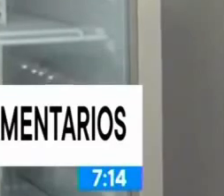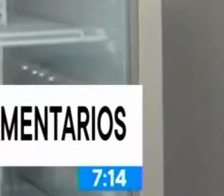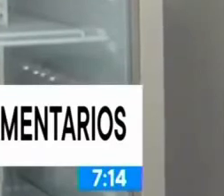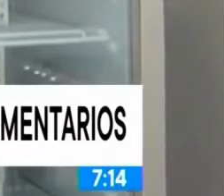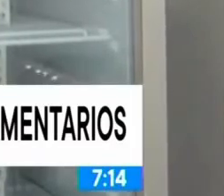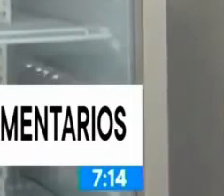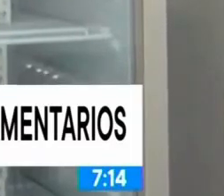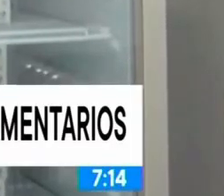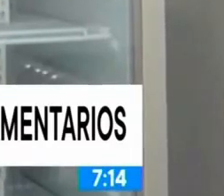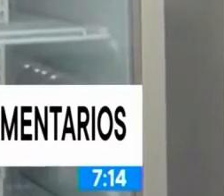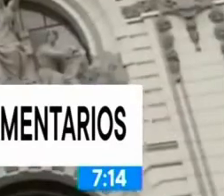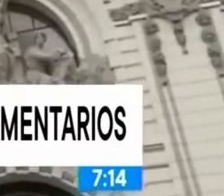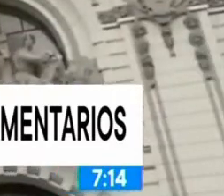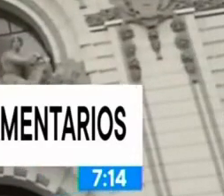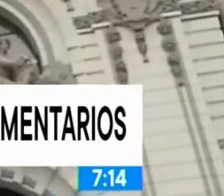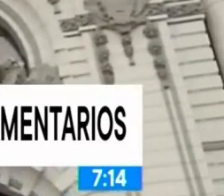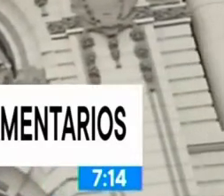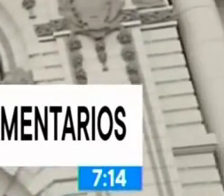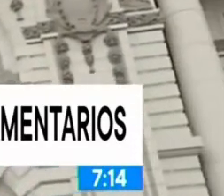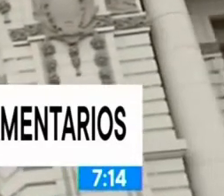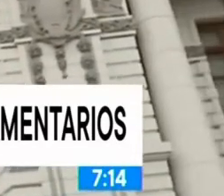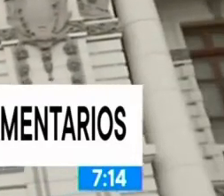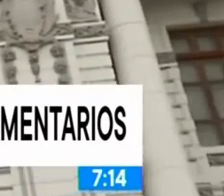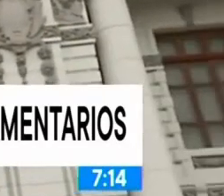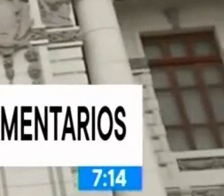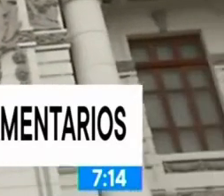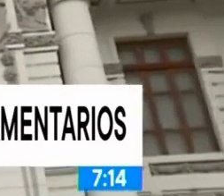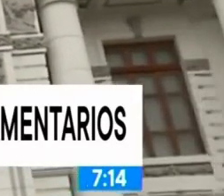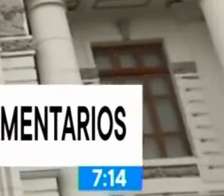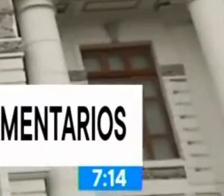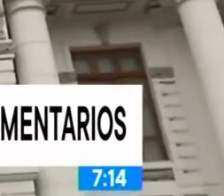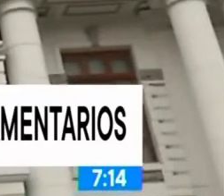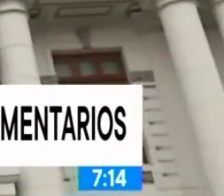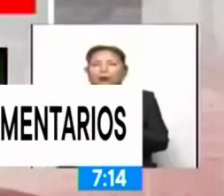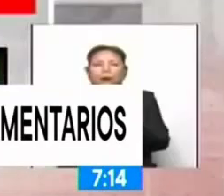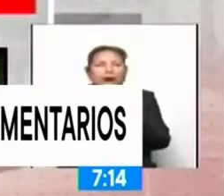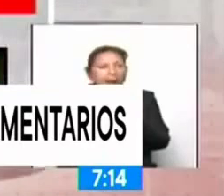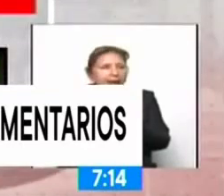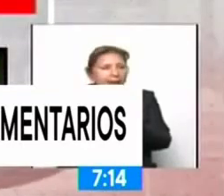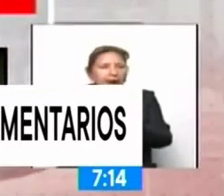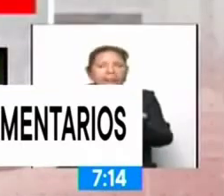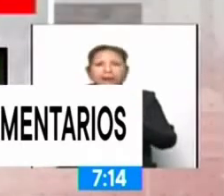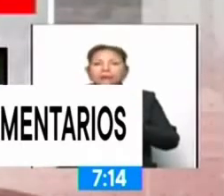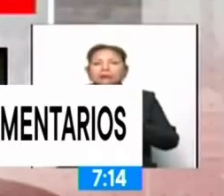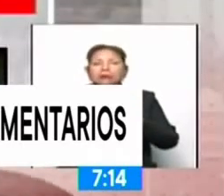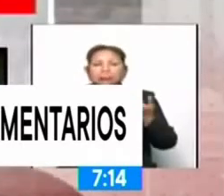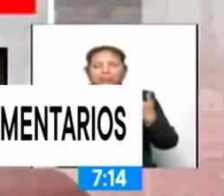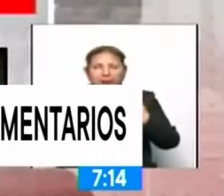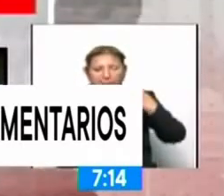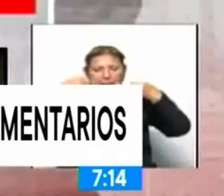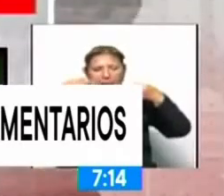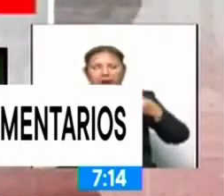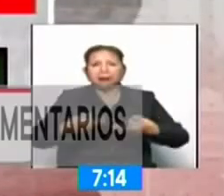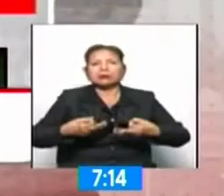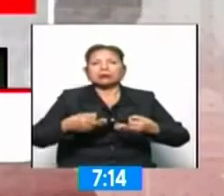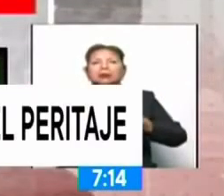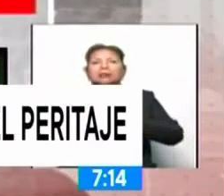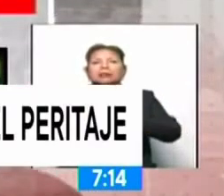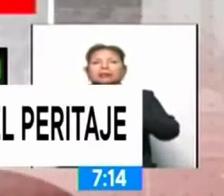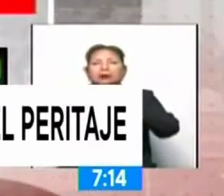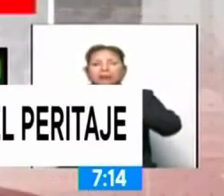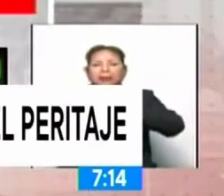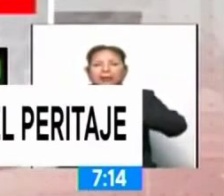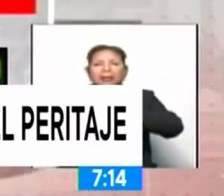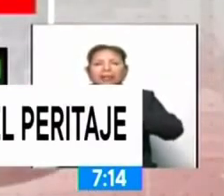debate, algunos legisladores aprovecharon para introducir otros temas. Debemos tomar la decisión de renovar la